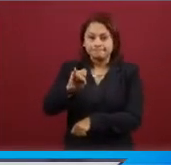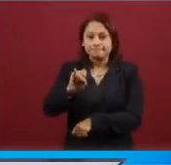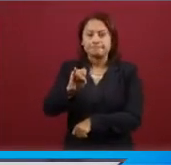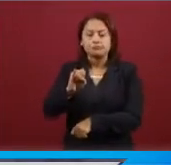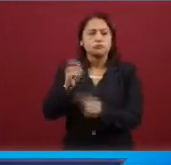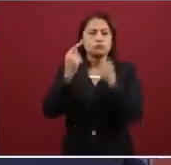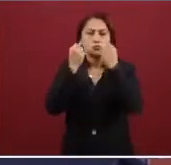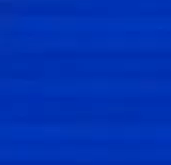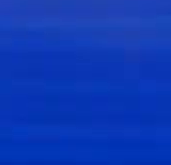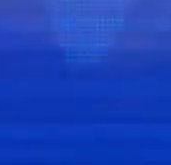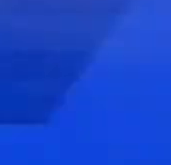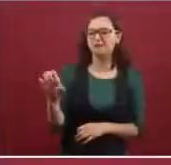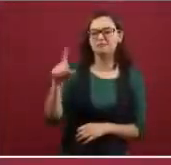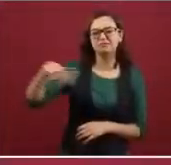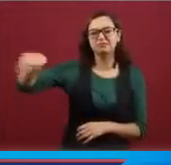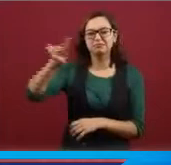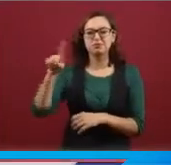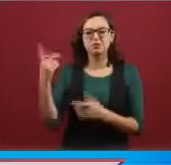de la investigación.